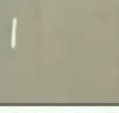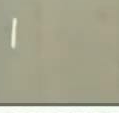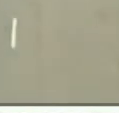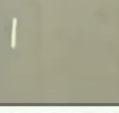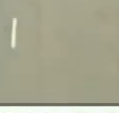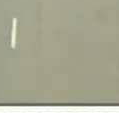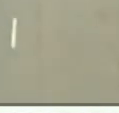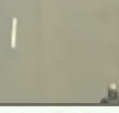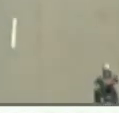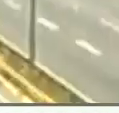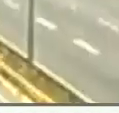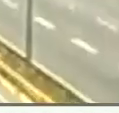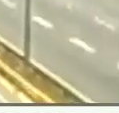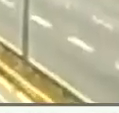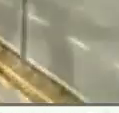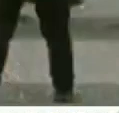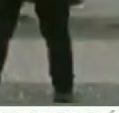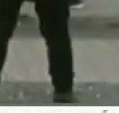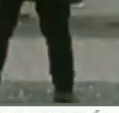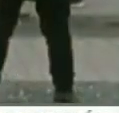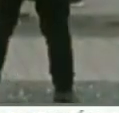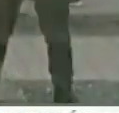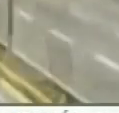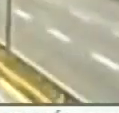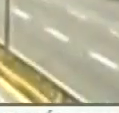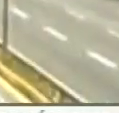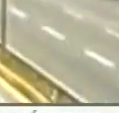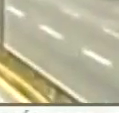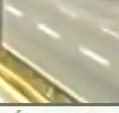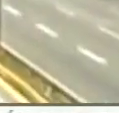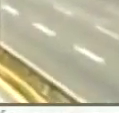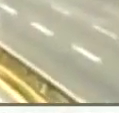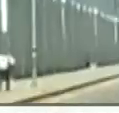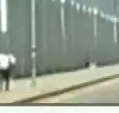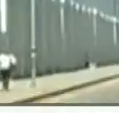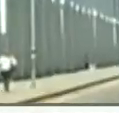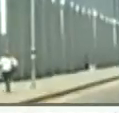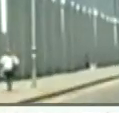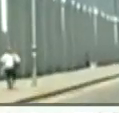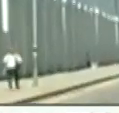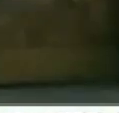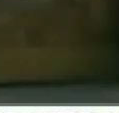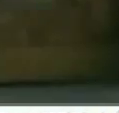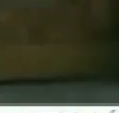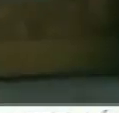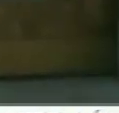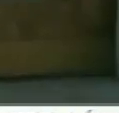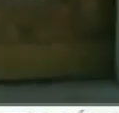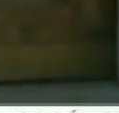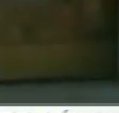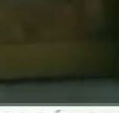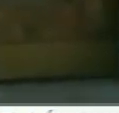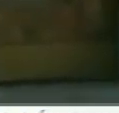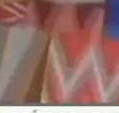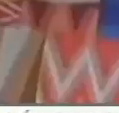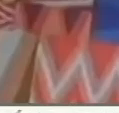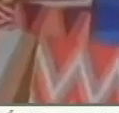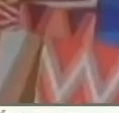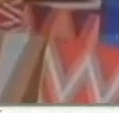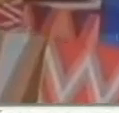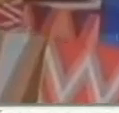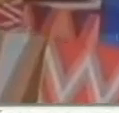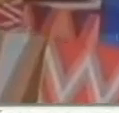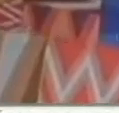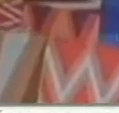Por segundo año consecutivo, Venezuela conmemoró la Semana Santa en cuarentena radical, debido a la presencia en el país de las